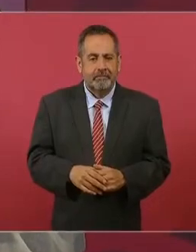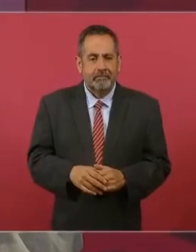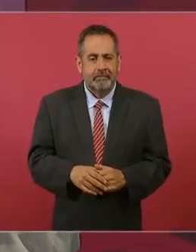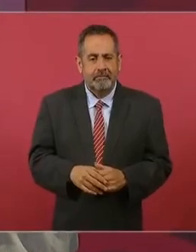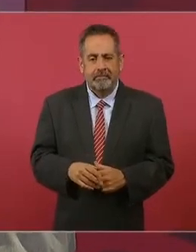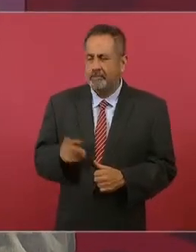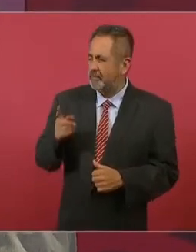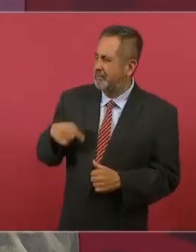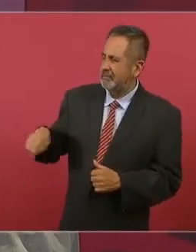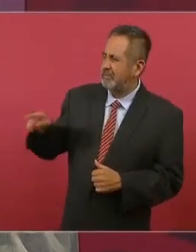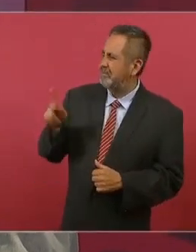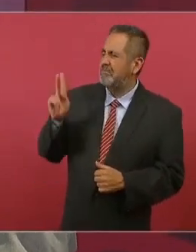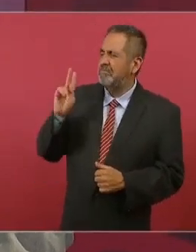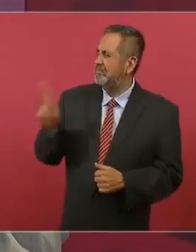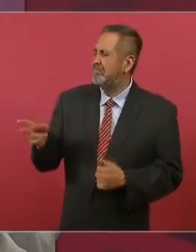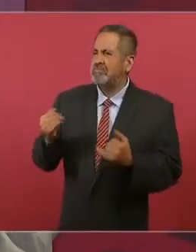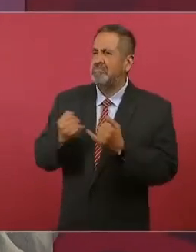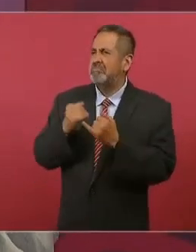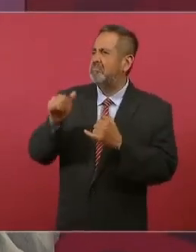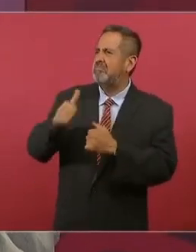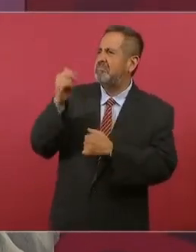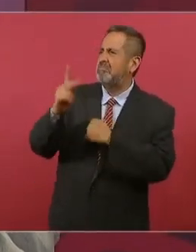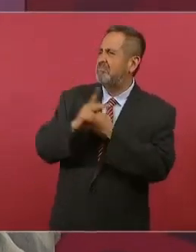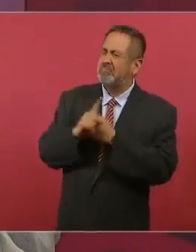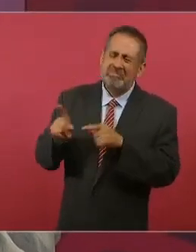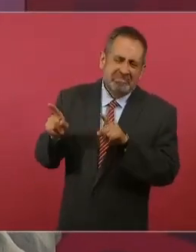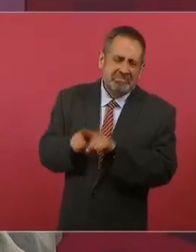somos como no sé qué país,